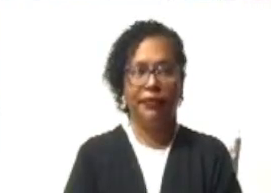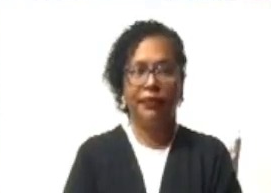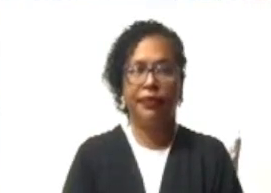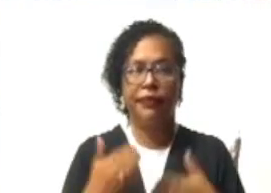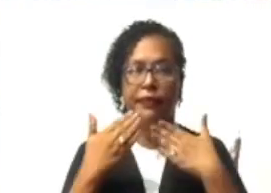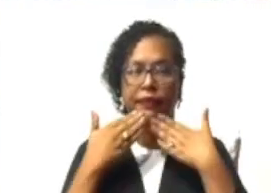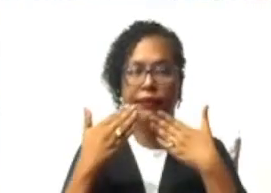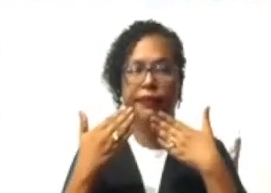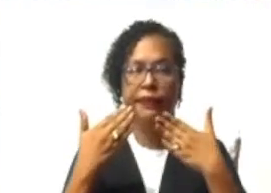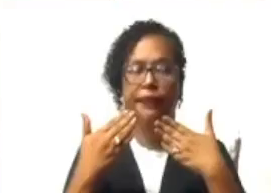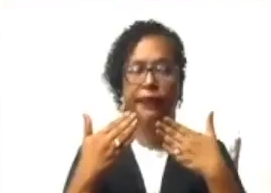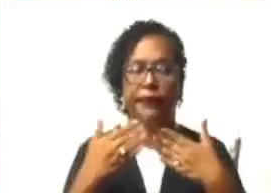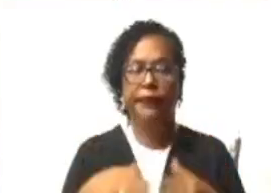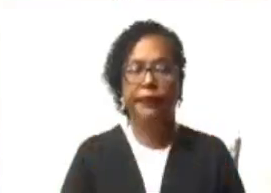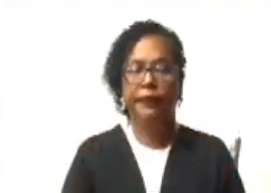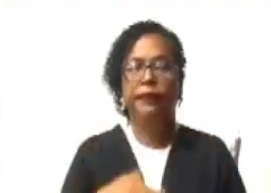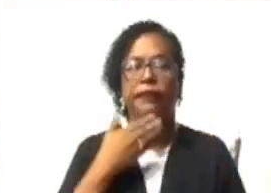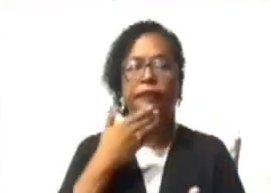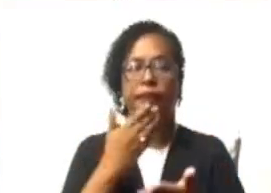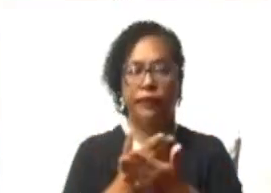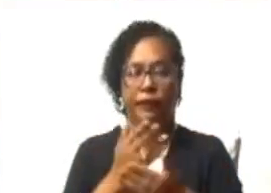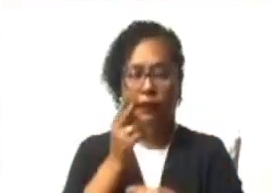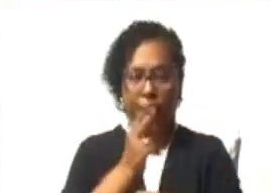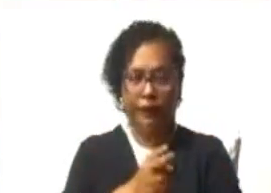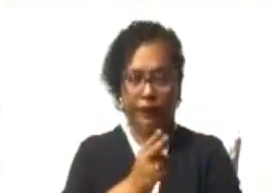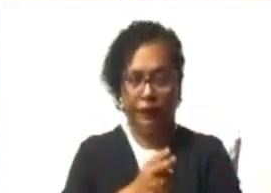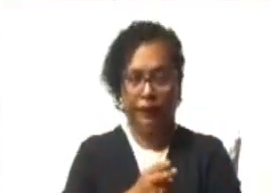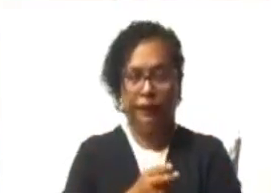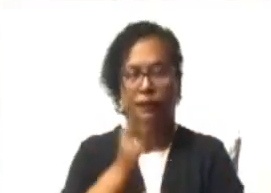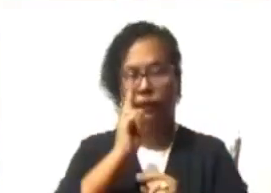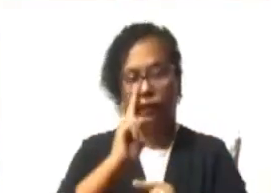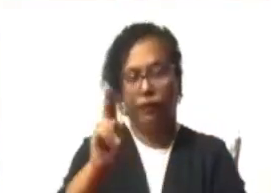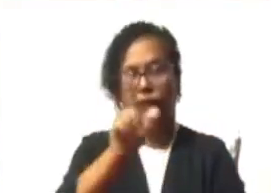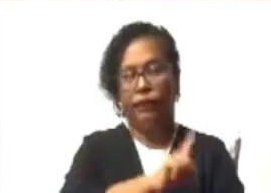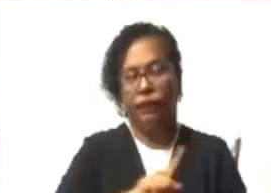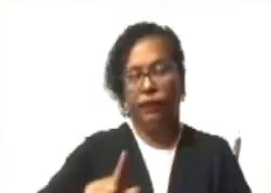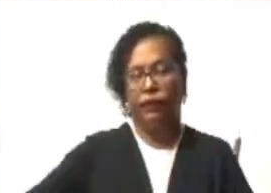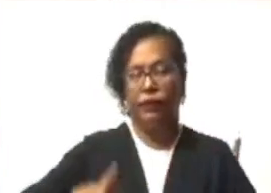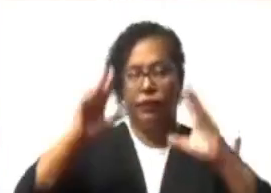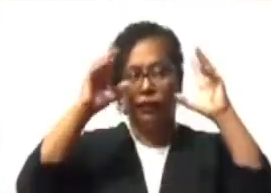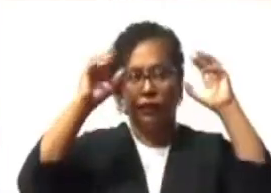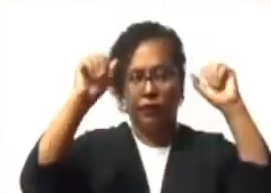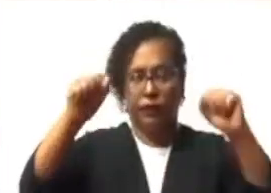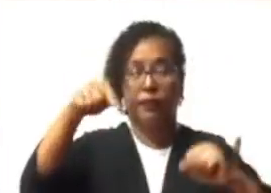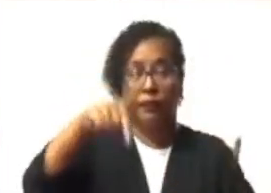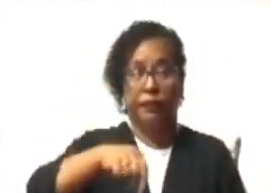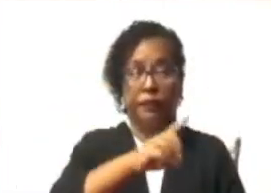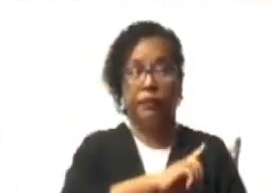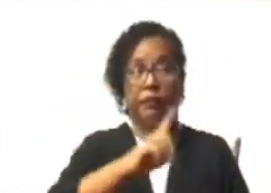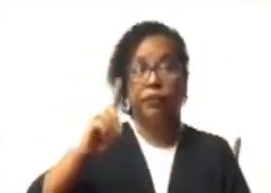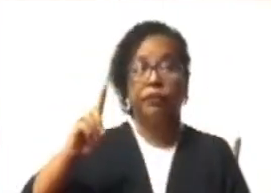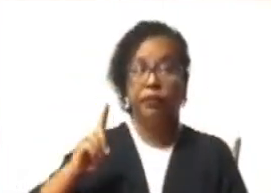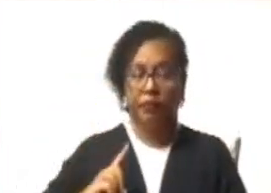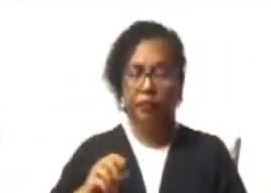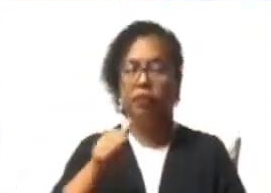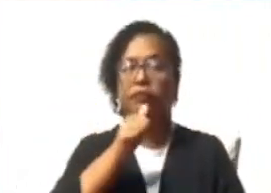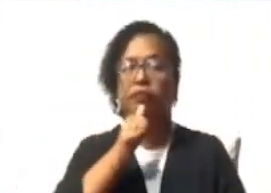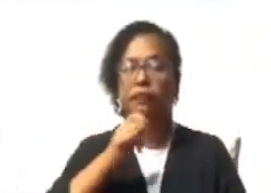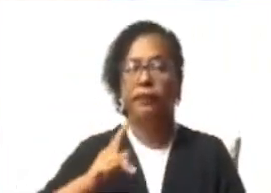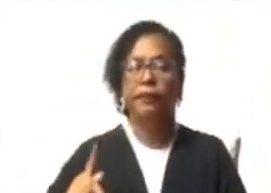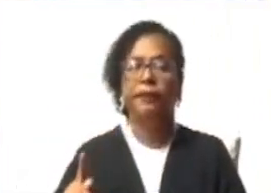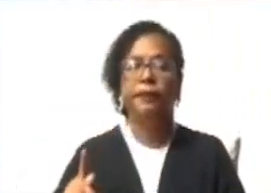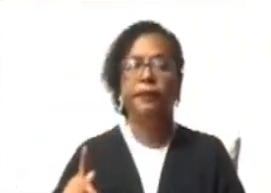Muchas gracias. Muy buenas tardes, honorable señor presidente de esta Cámara de Diputados, don Alfredo